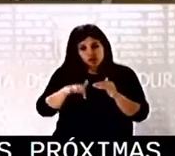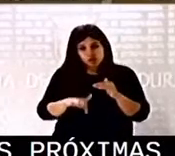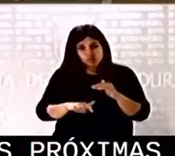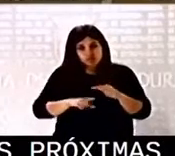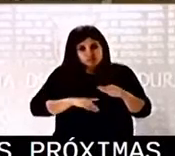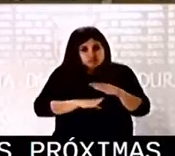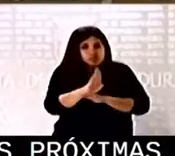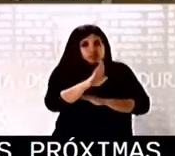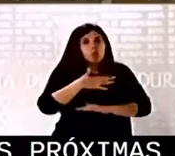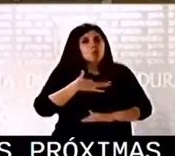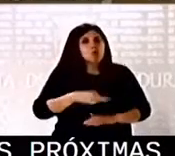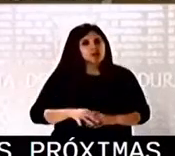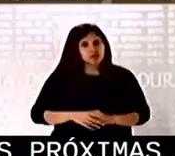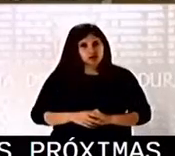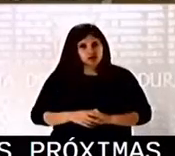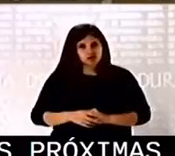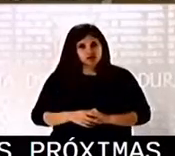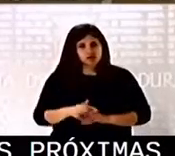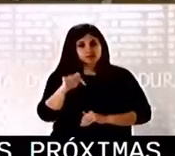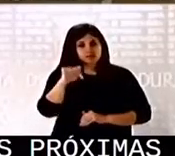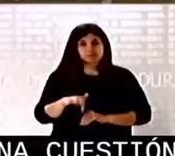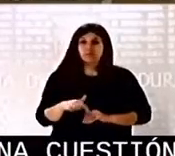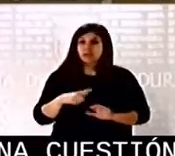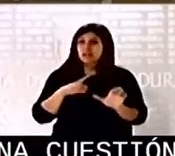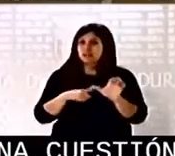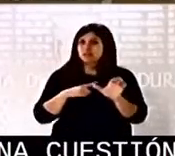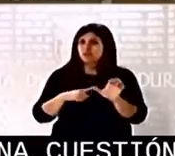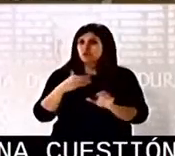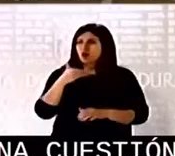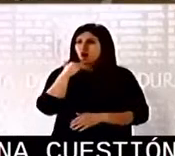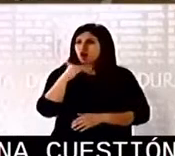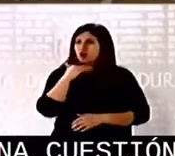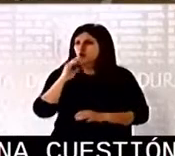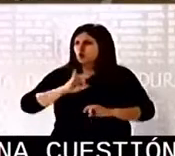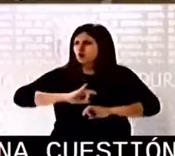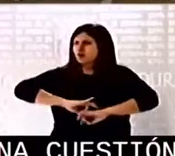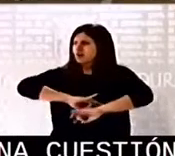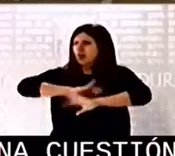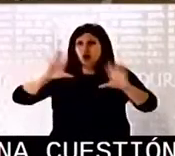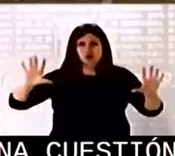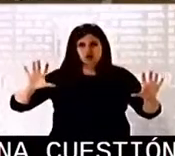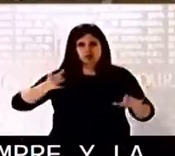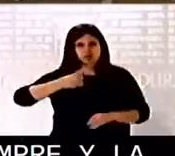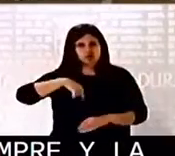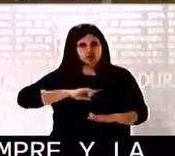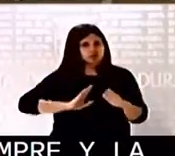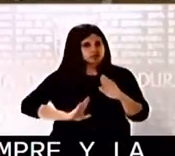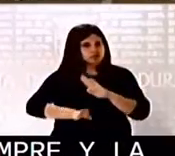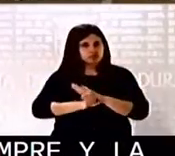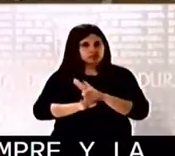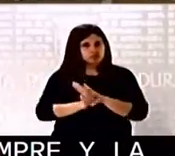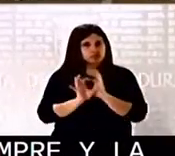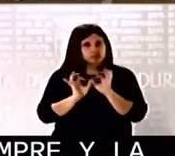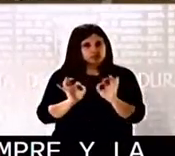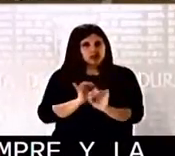Desde Extremadura tenemos una cuestión absolutamente clara. La hemos tenido siempre y la mantendremos así.